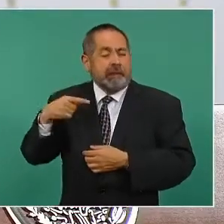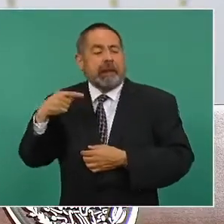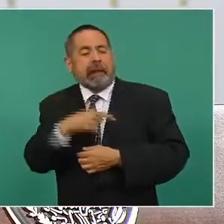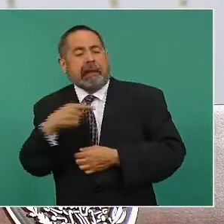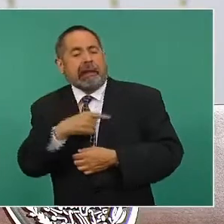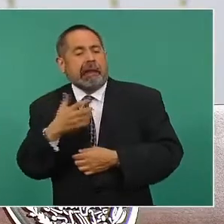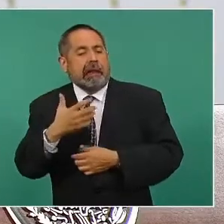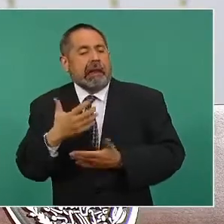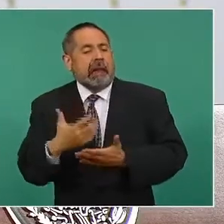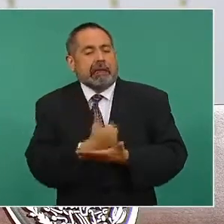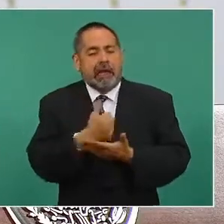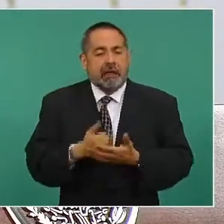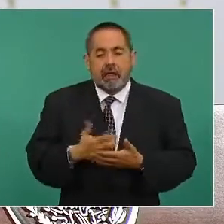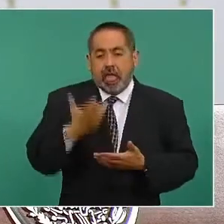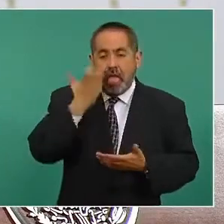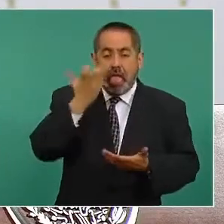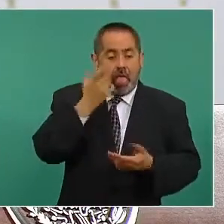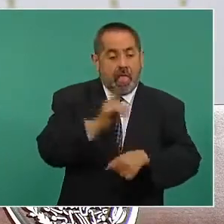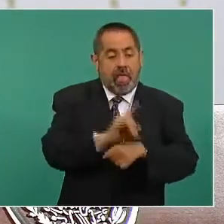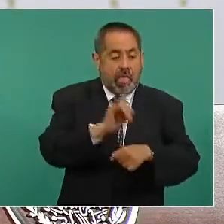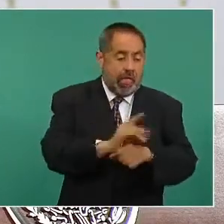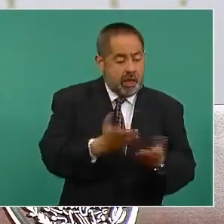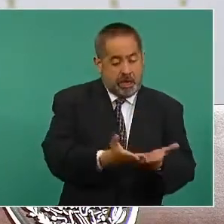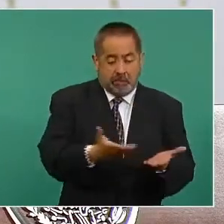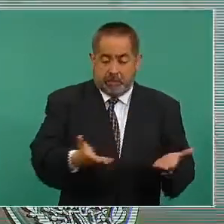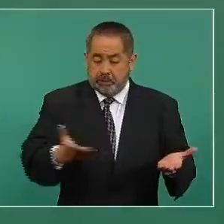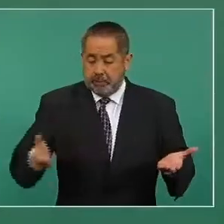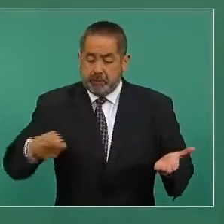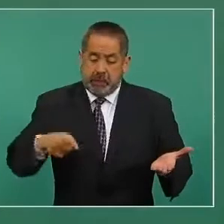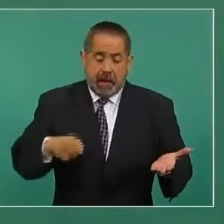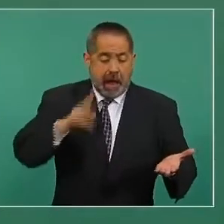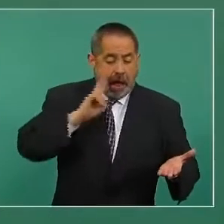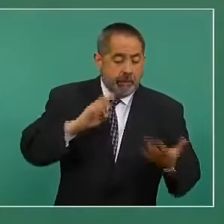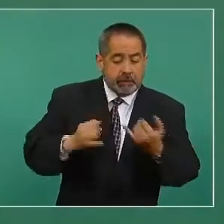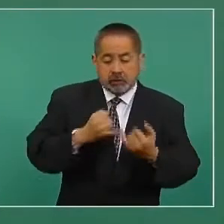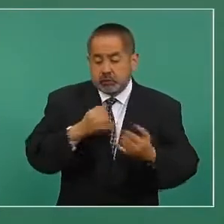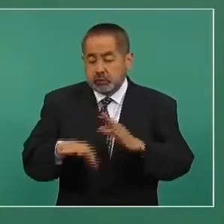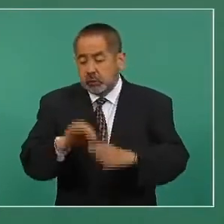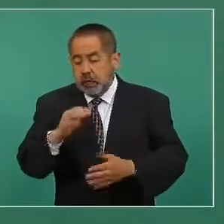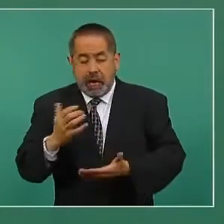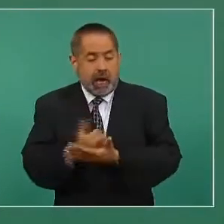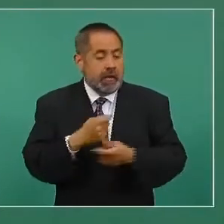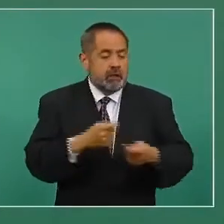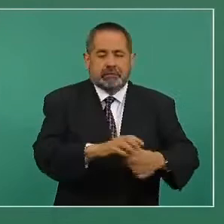ya sabían cómo se llamaba la empresa esta,